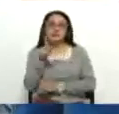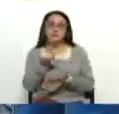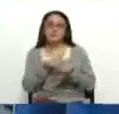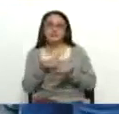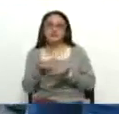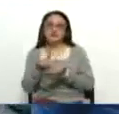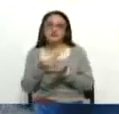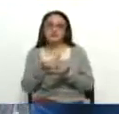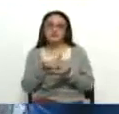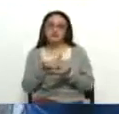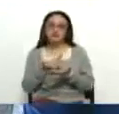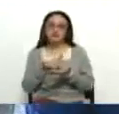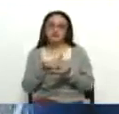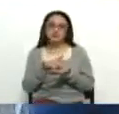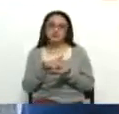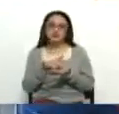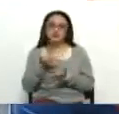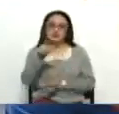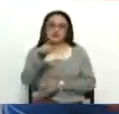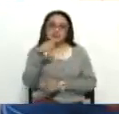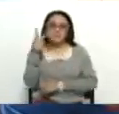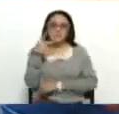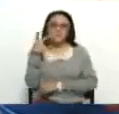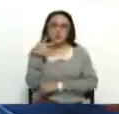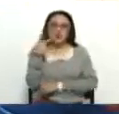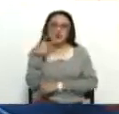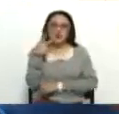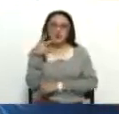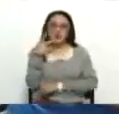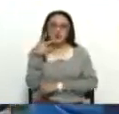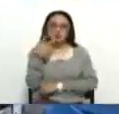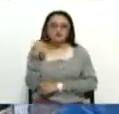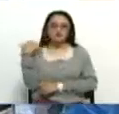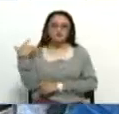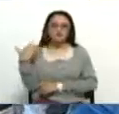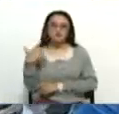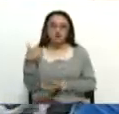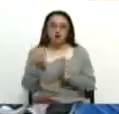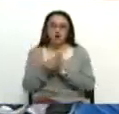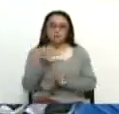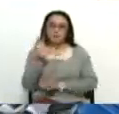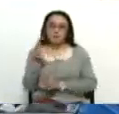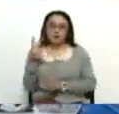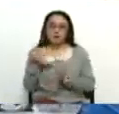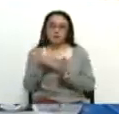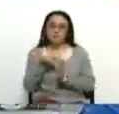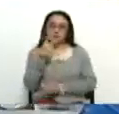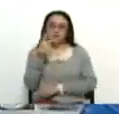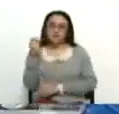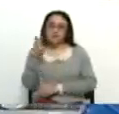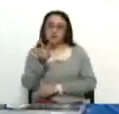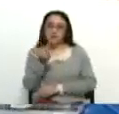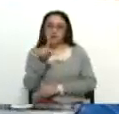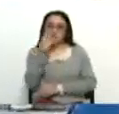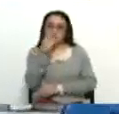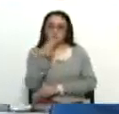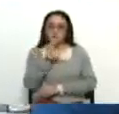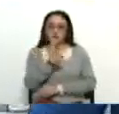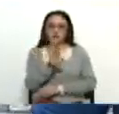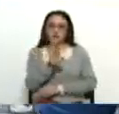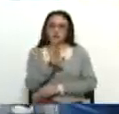participaciones destacó como un militante político, y es que durante el golpe de Estado del 2002 fue protagonista en